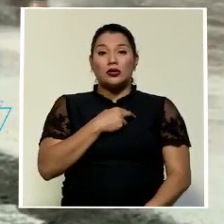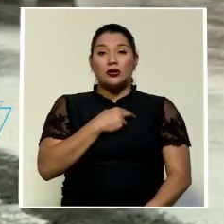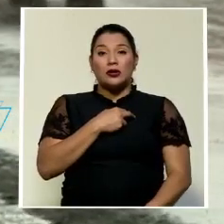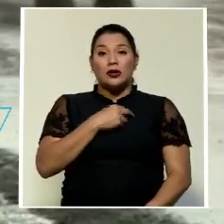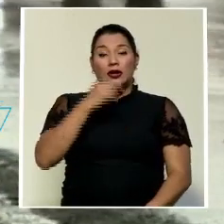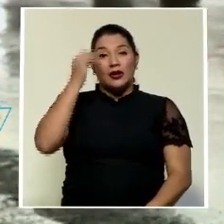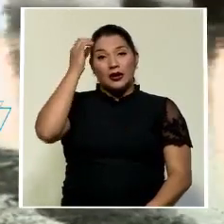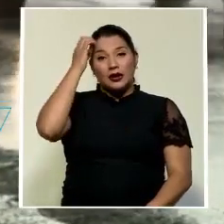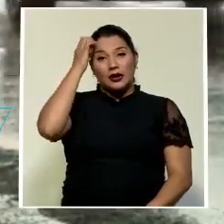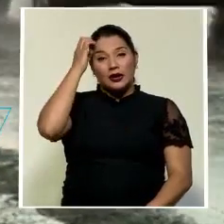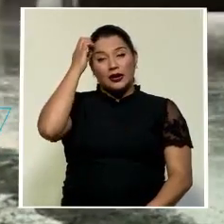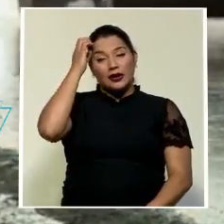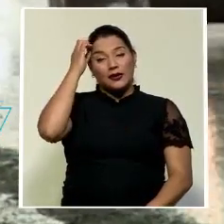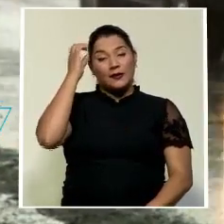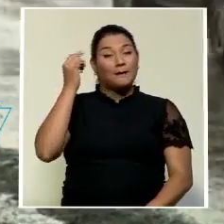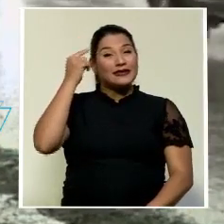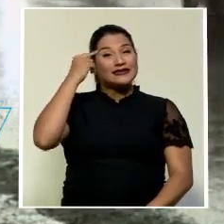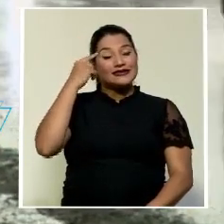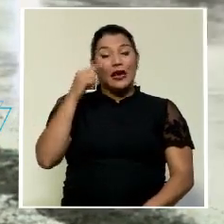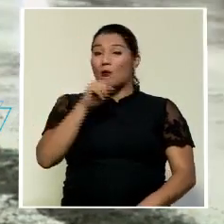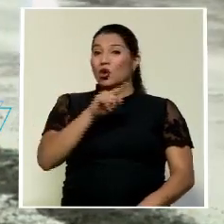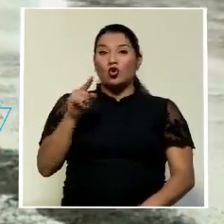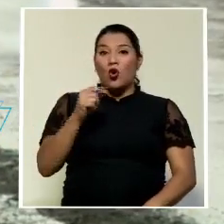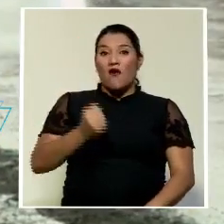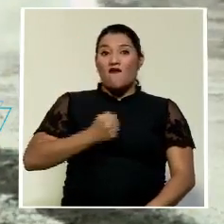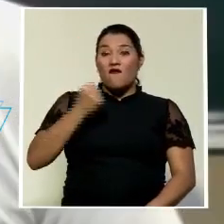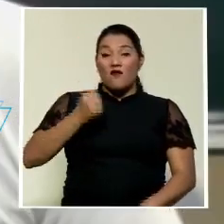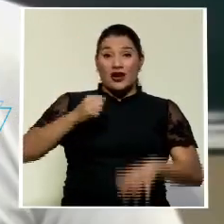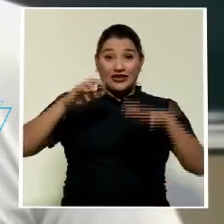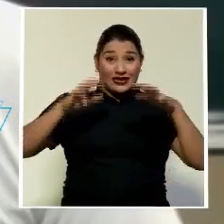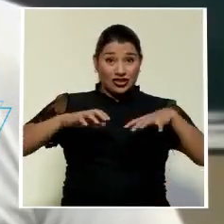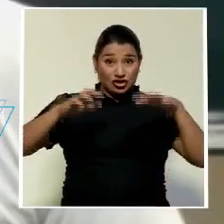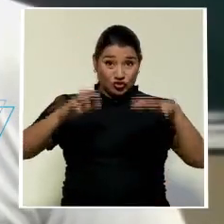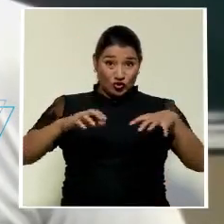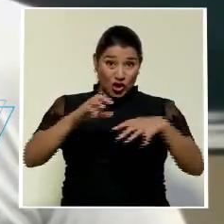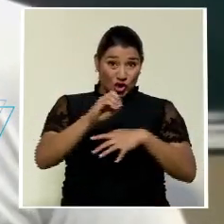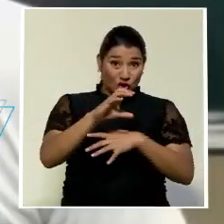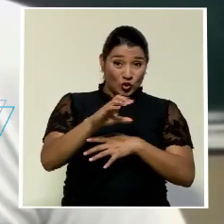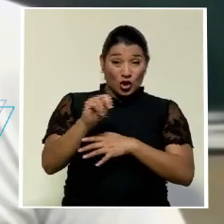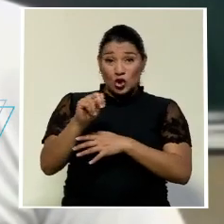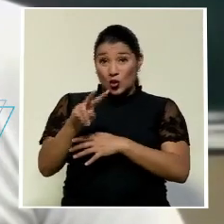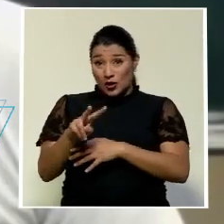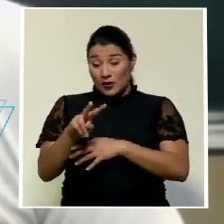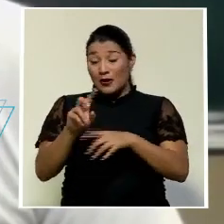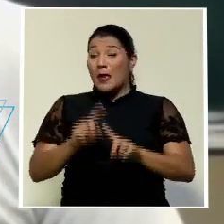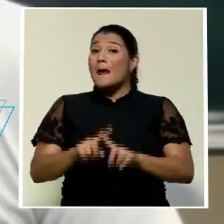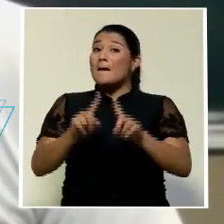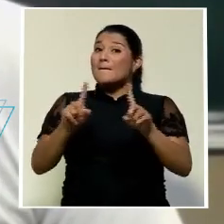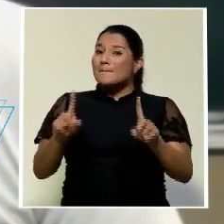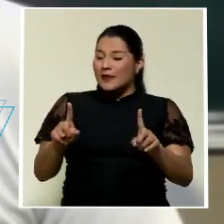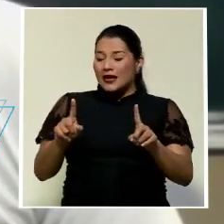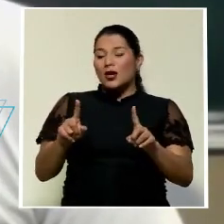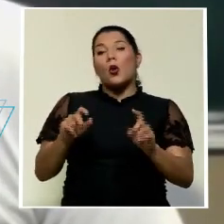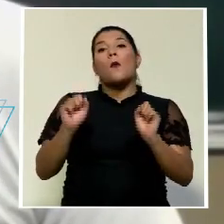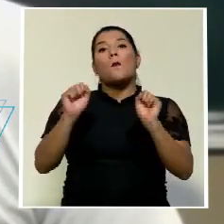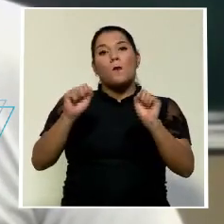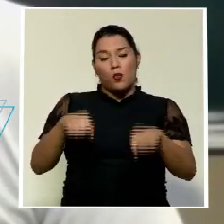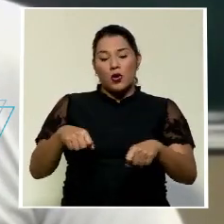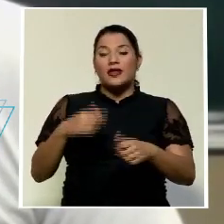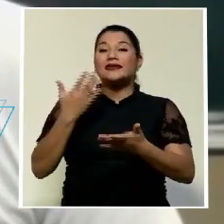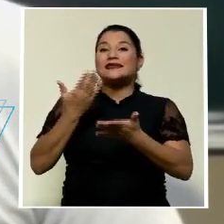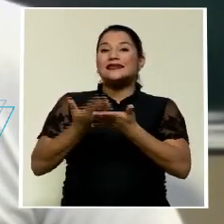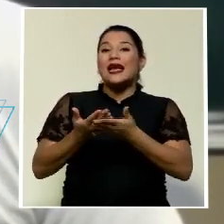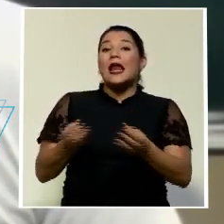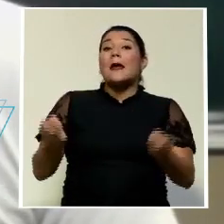un fenómeno intenso, por lo menos no en estos meses de estación lluviosa, por lo que sí se podría atrasar un poco la